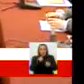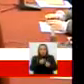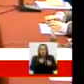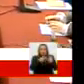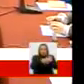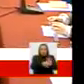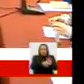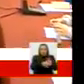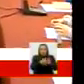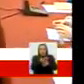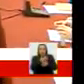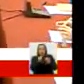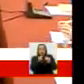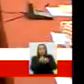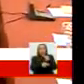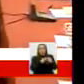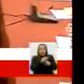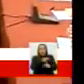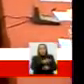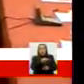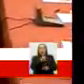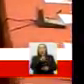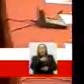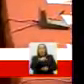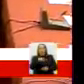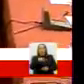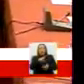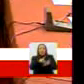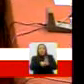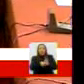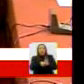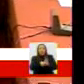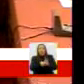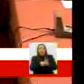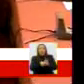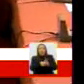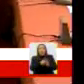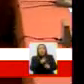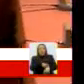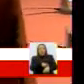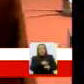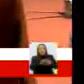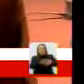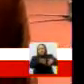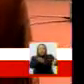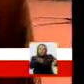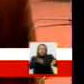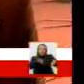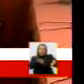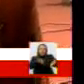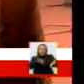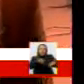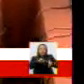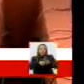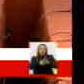alianza entre Partido Nacionalista y UPP. Entonces, cuando entraron al Congreso, después de un tiempo ellos se separaron y cada quien formó